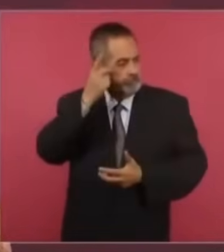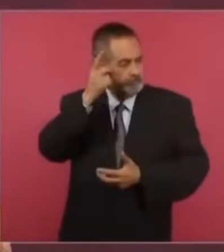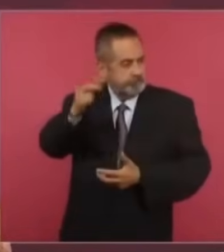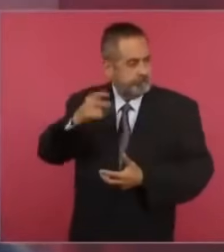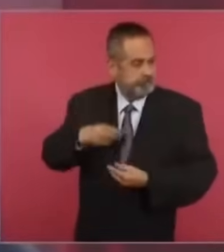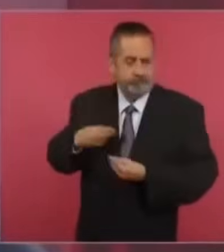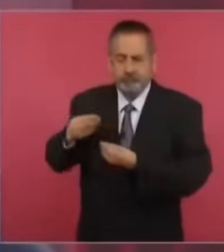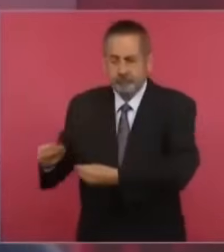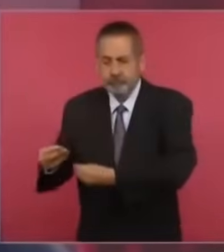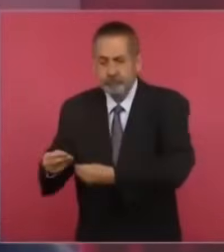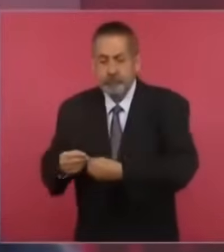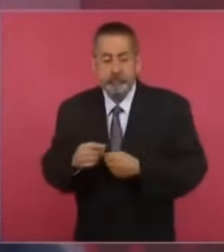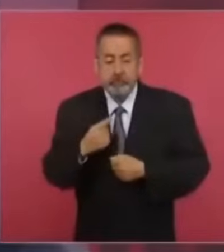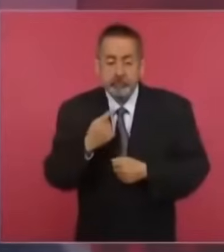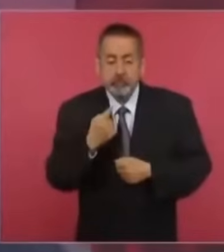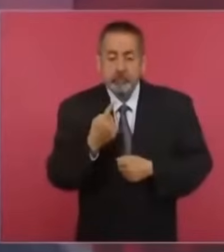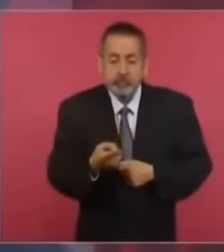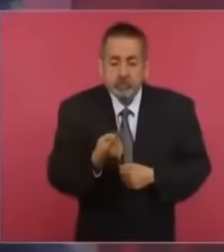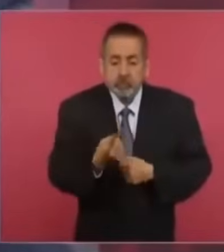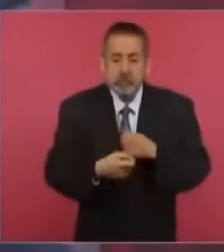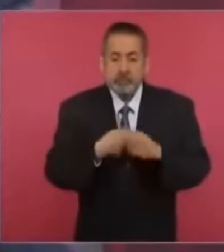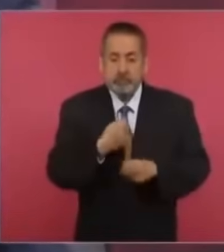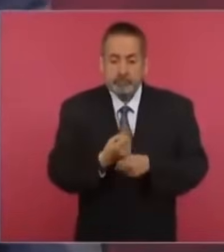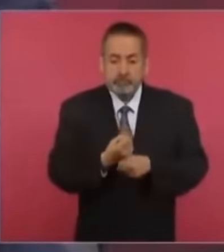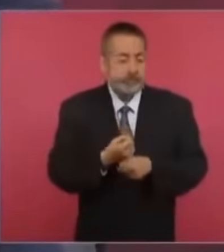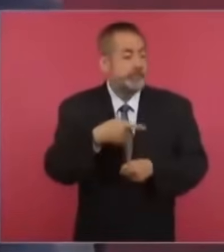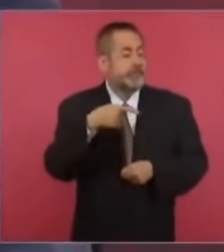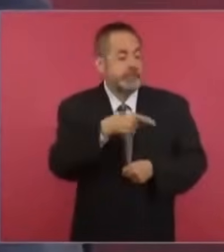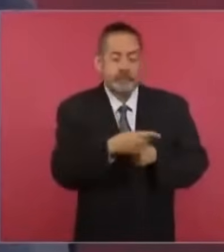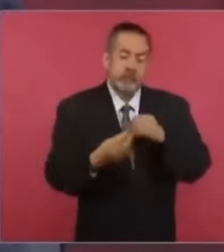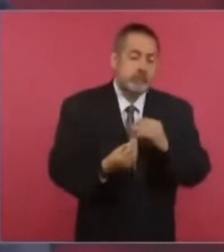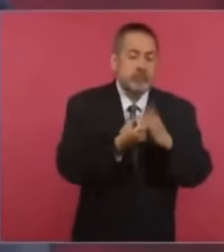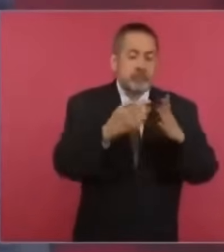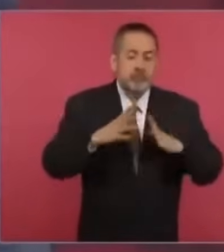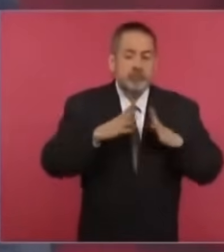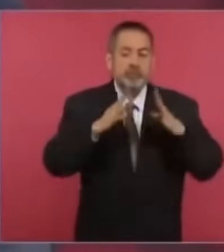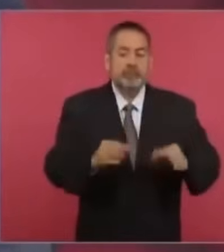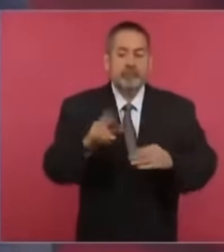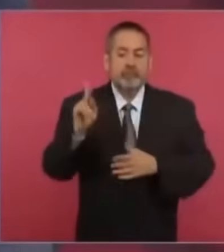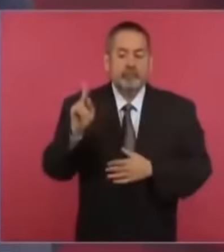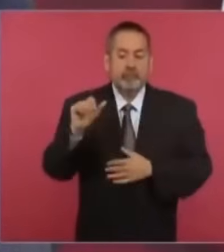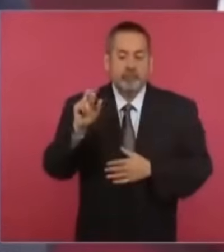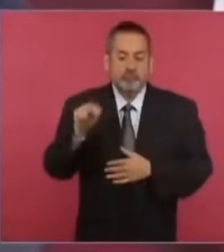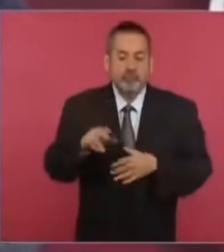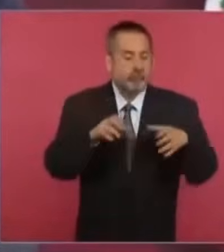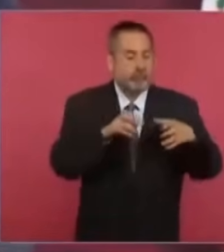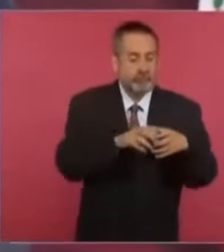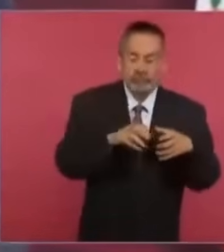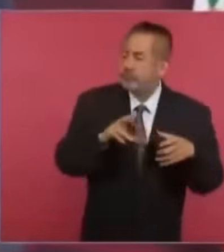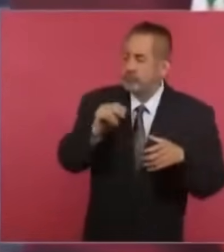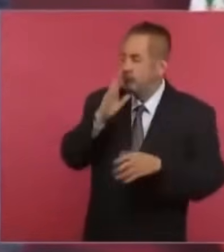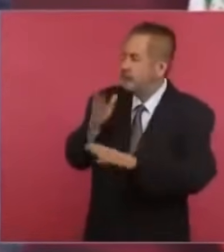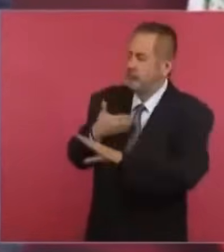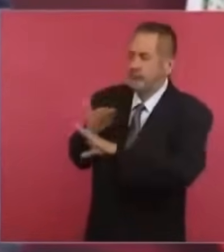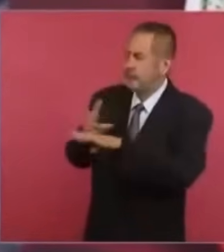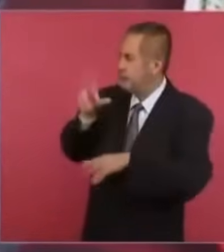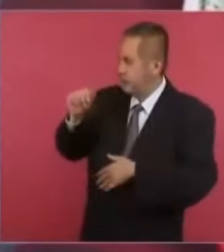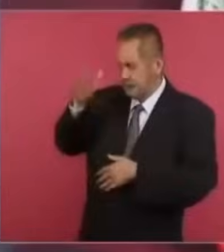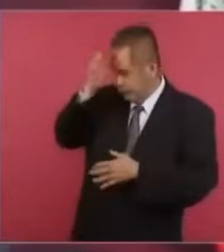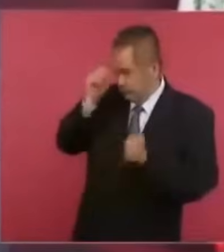nace el PAN para oponerse a la política popular y patriótica del general